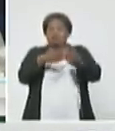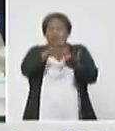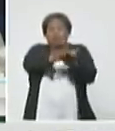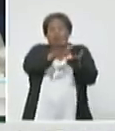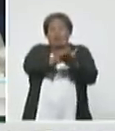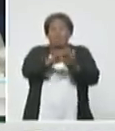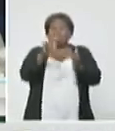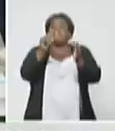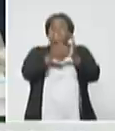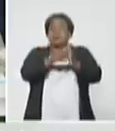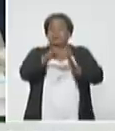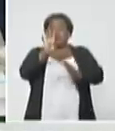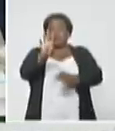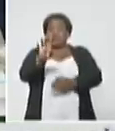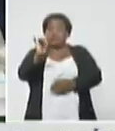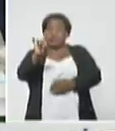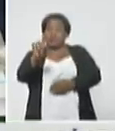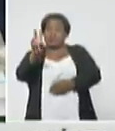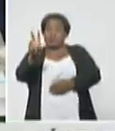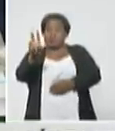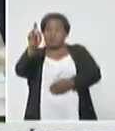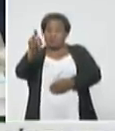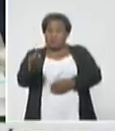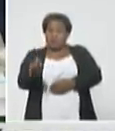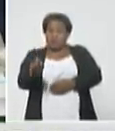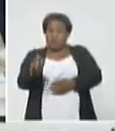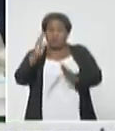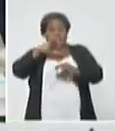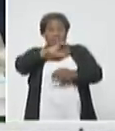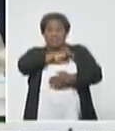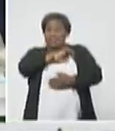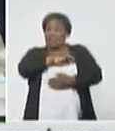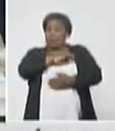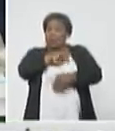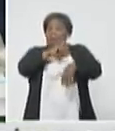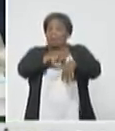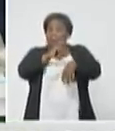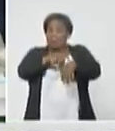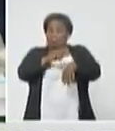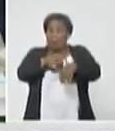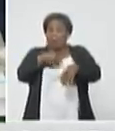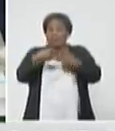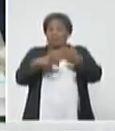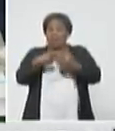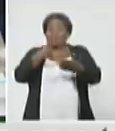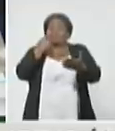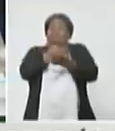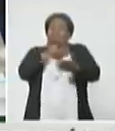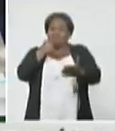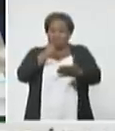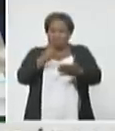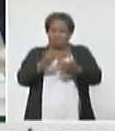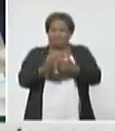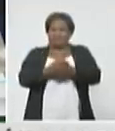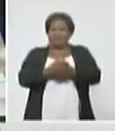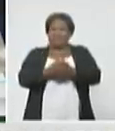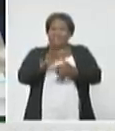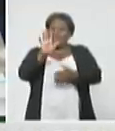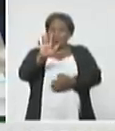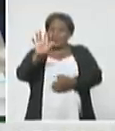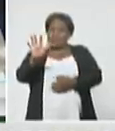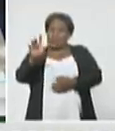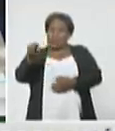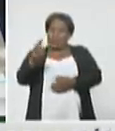1.442 personas diagnosticadas sin síntomas en el momento que se hace la confirmación, el